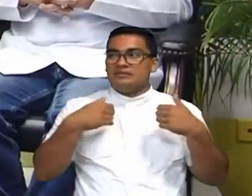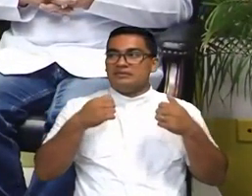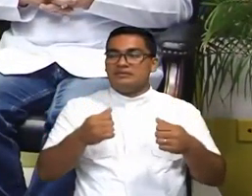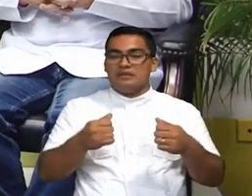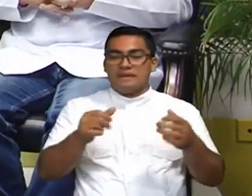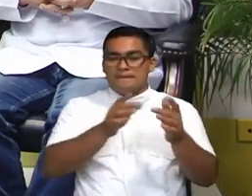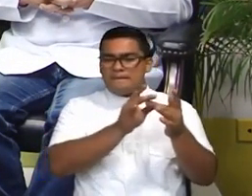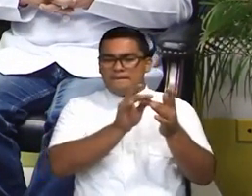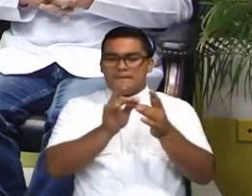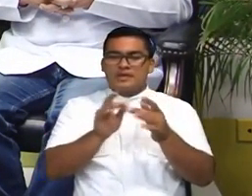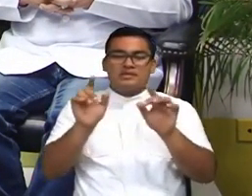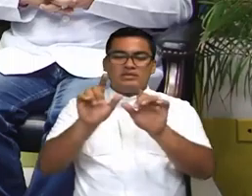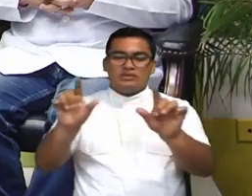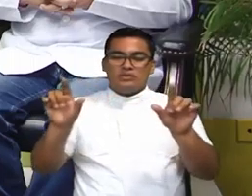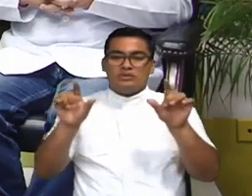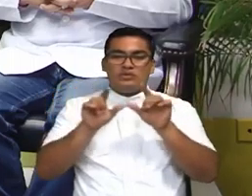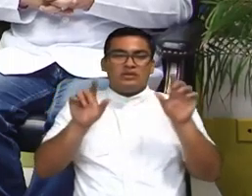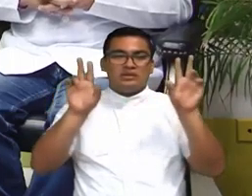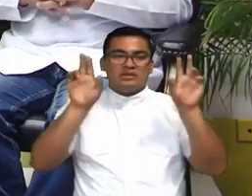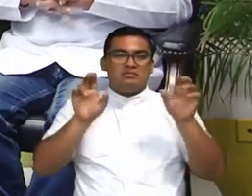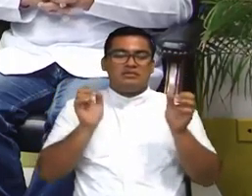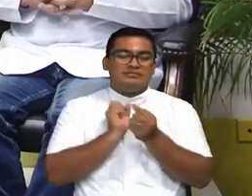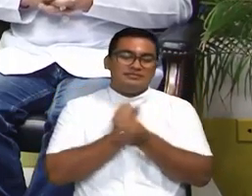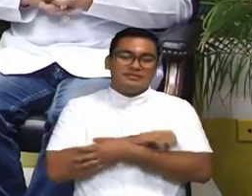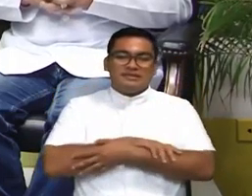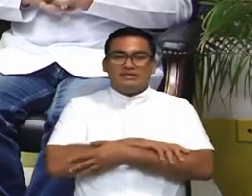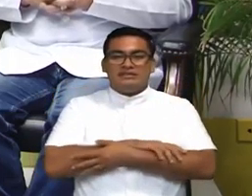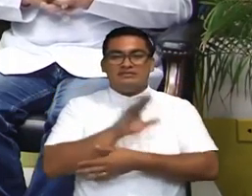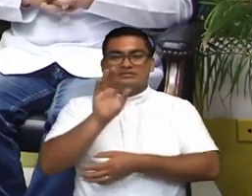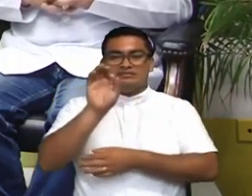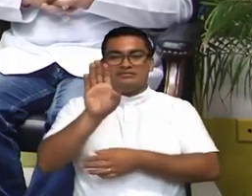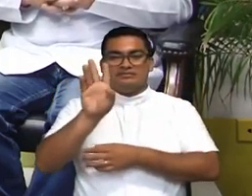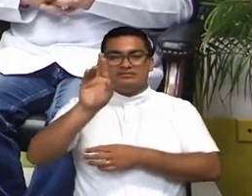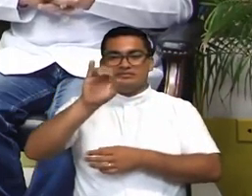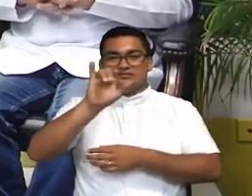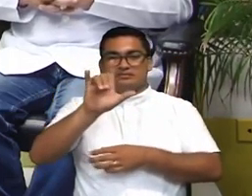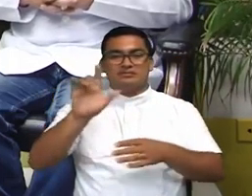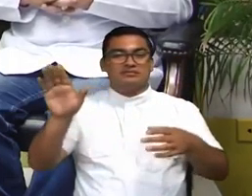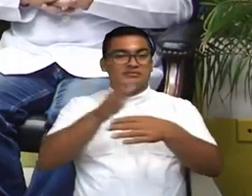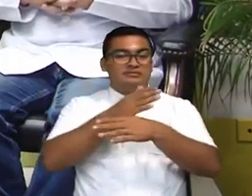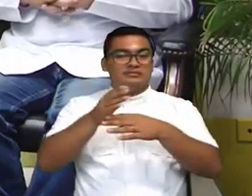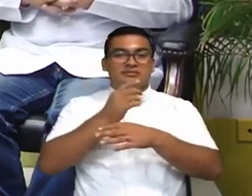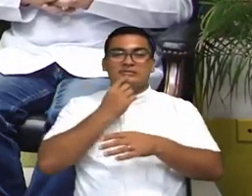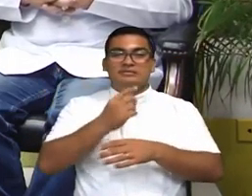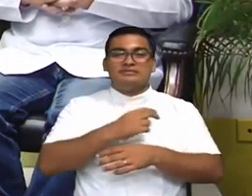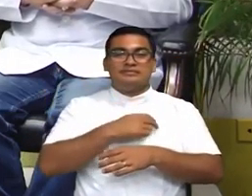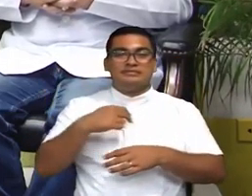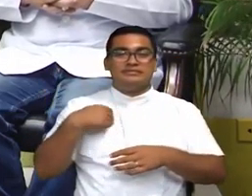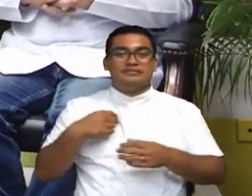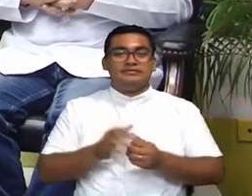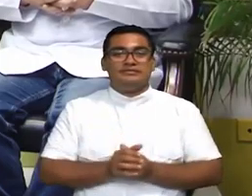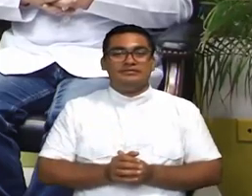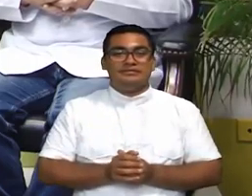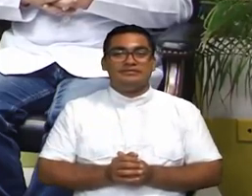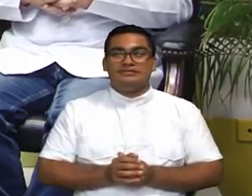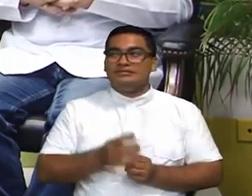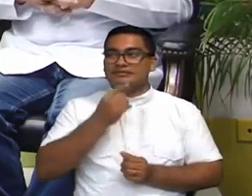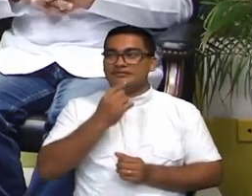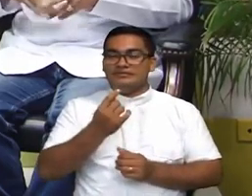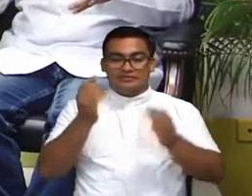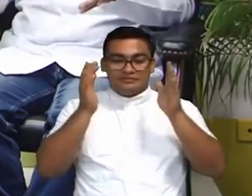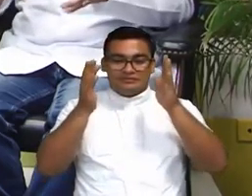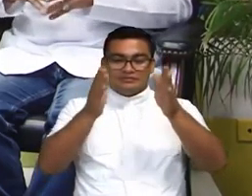departamentos específicos para atender los febriles, los diferentes cuadros que llegan. Exactamente. Ahorita estamos más que todo enfocados en lo que son